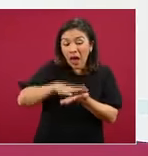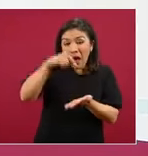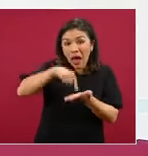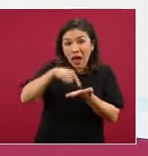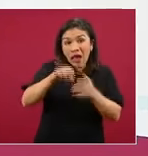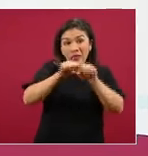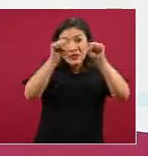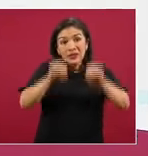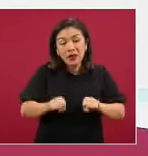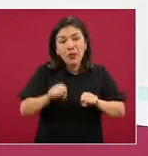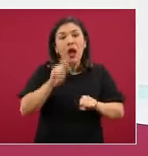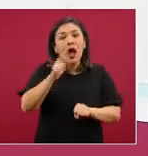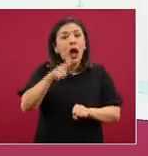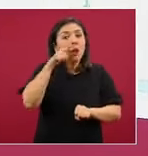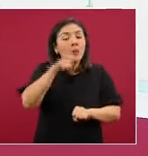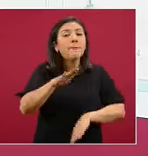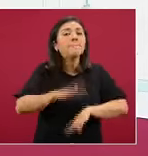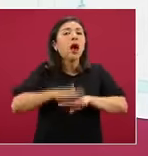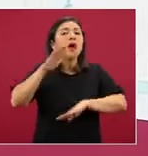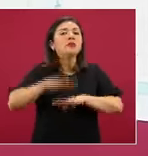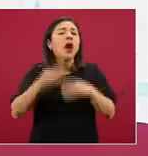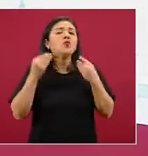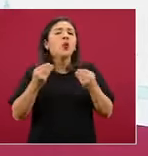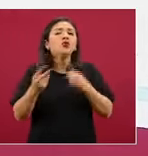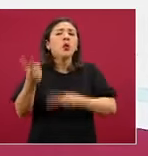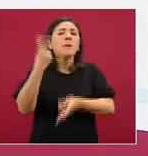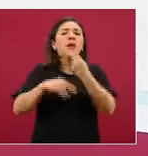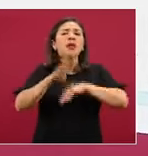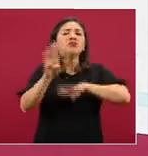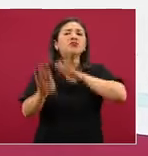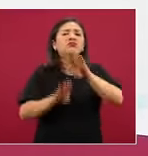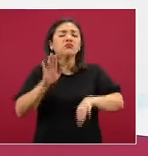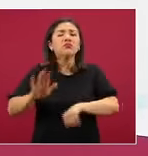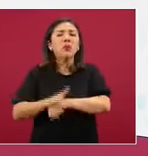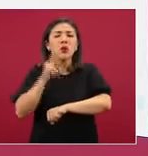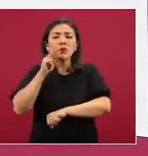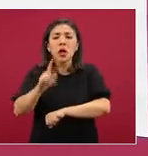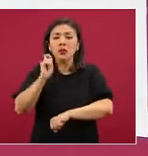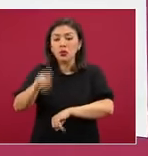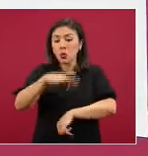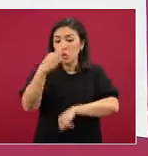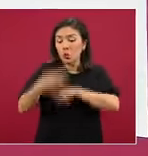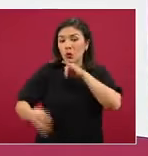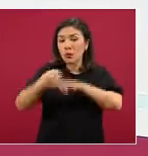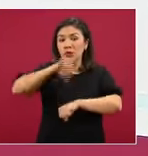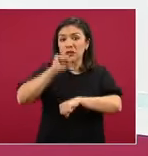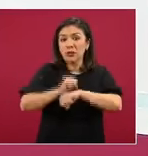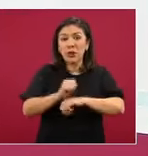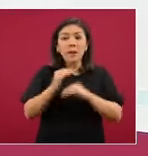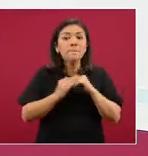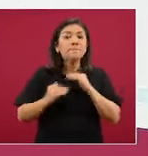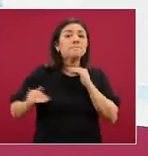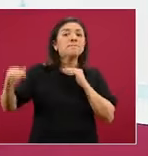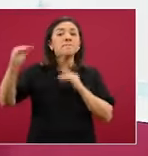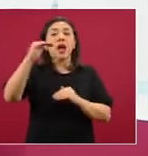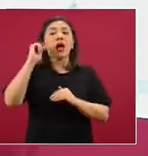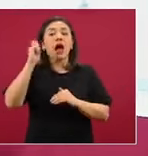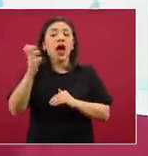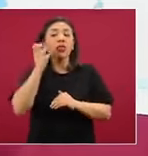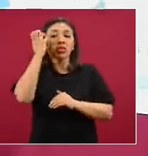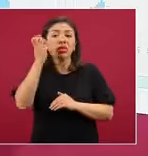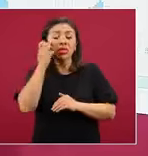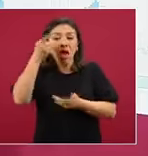más el total del exceso de mortalidad, viendo que ya en la última semana es la gran mayoría del